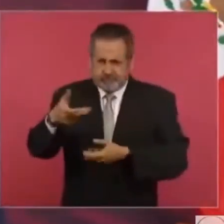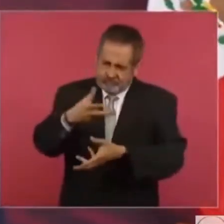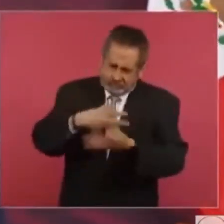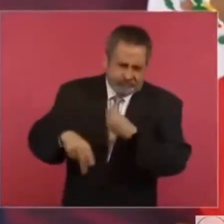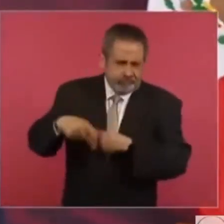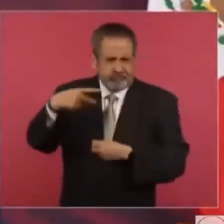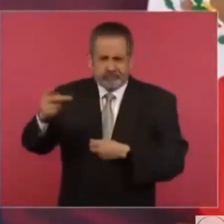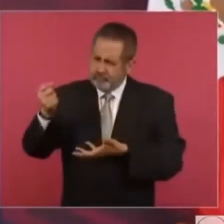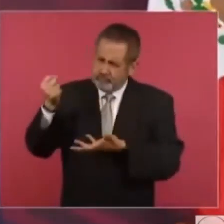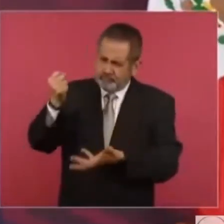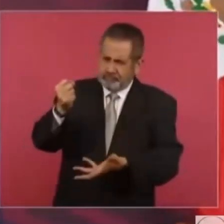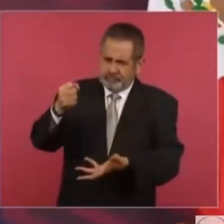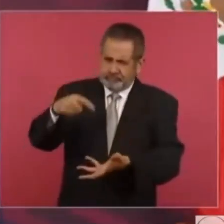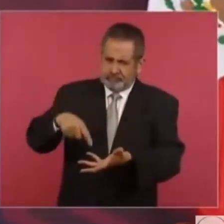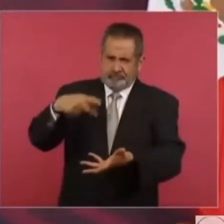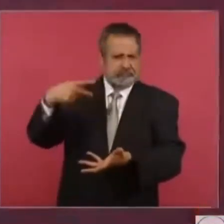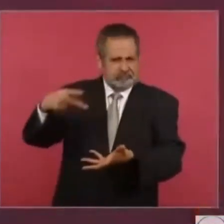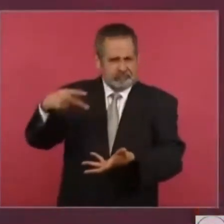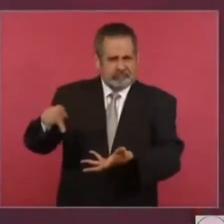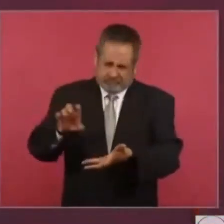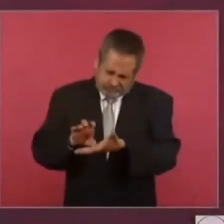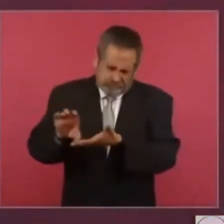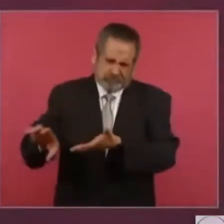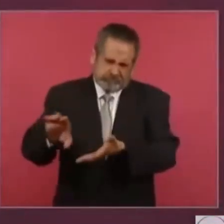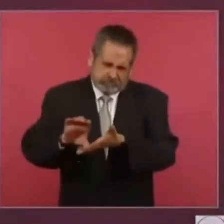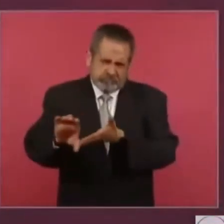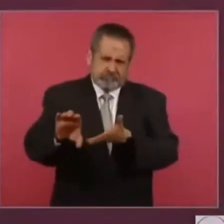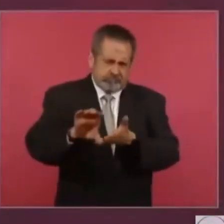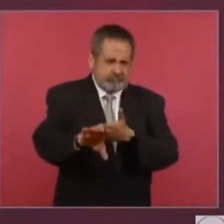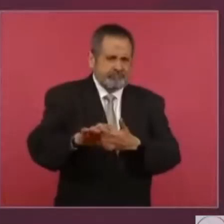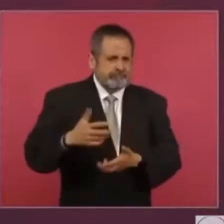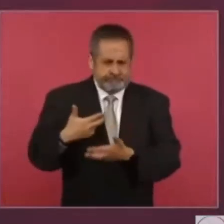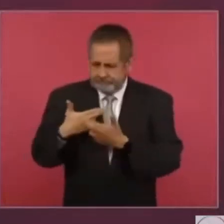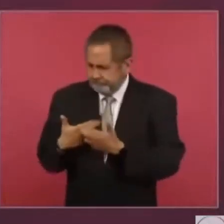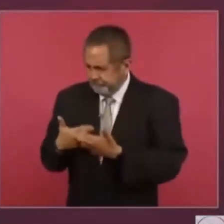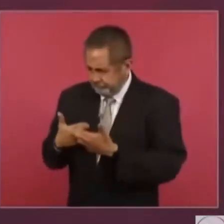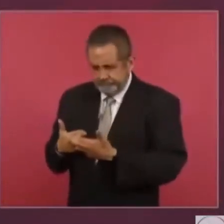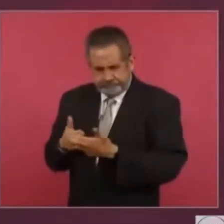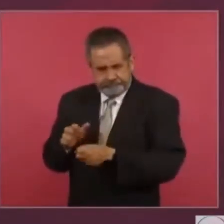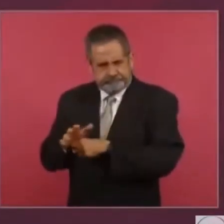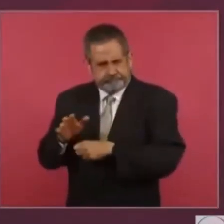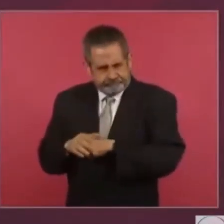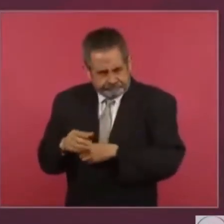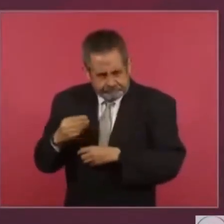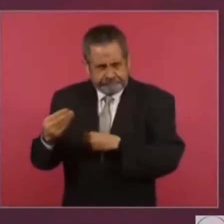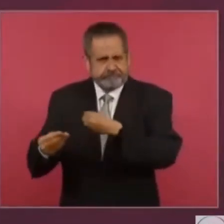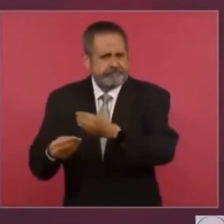dinero del presupuesto que se tiene, porque